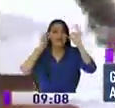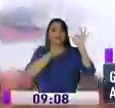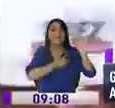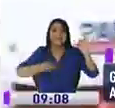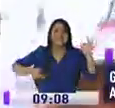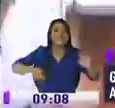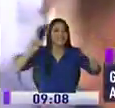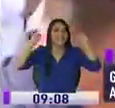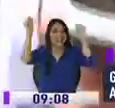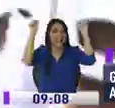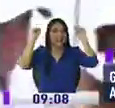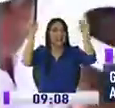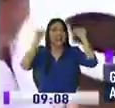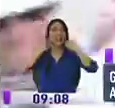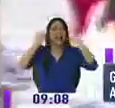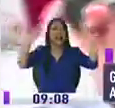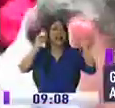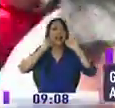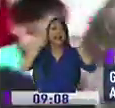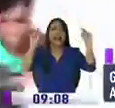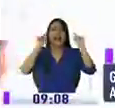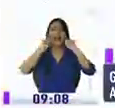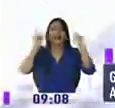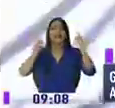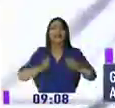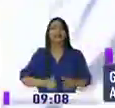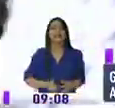¡Lasso presidente! ¡Lasso